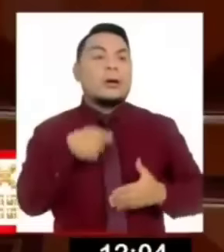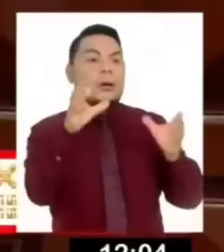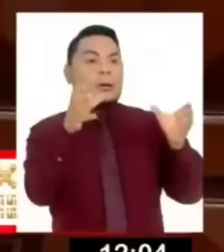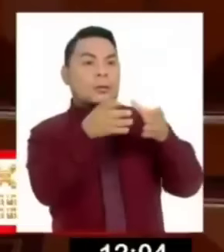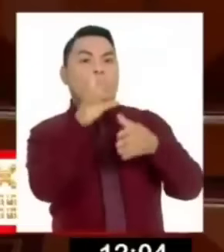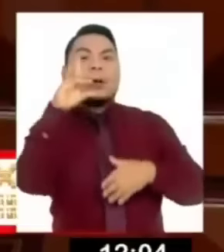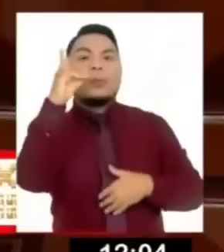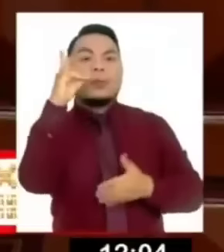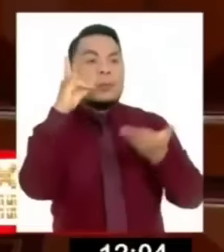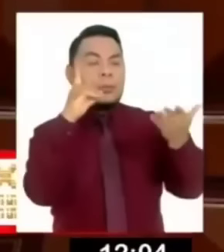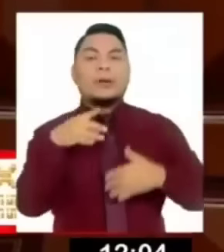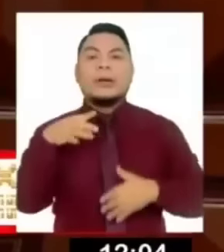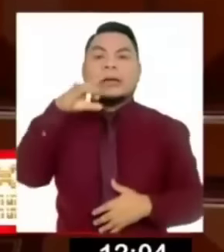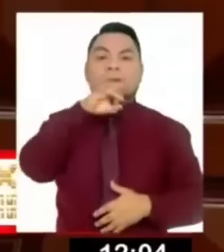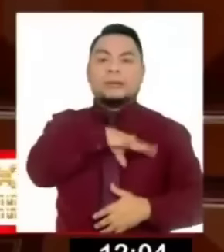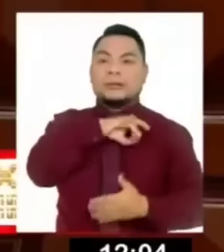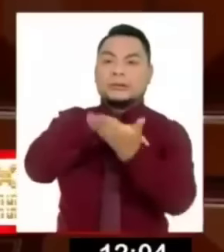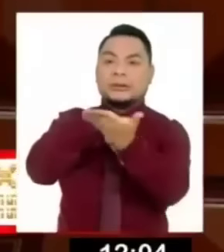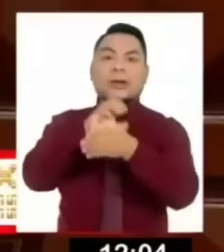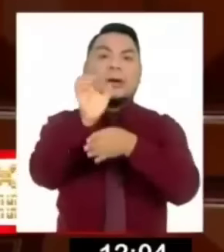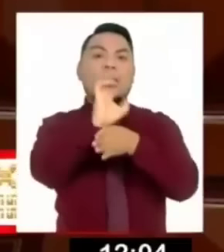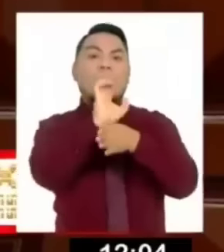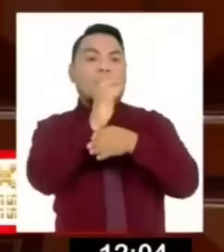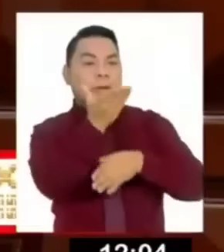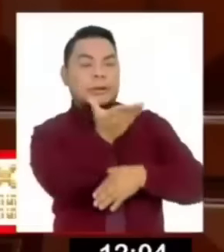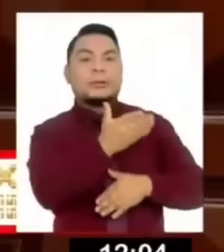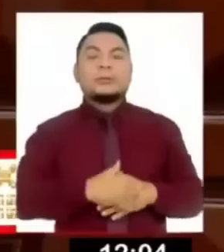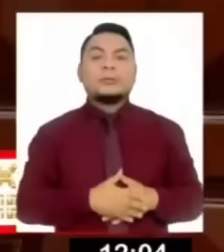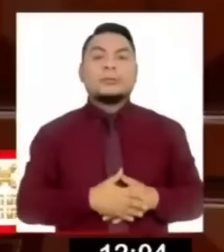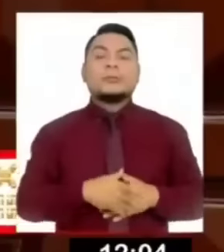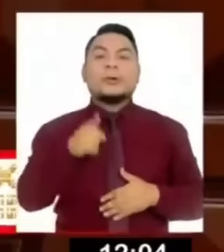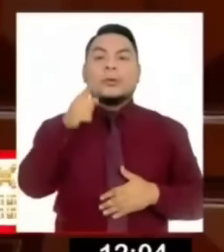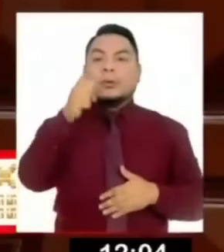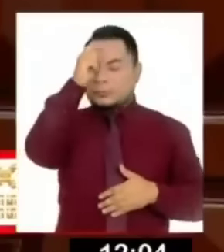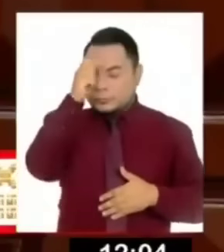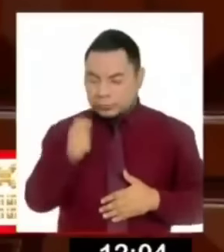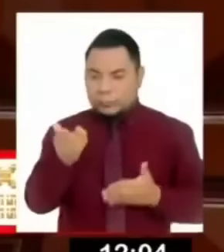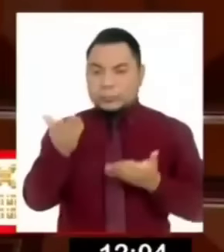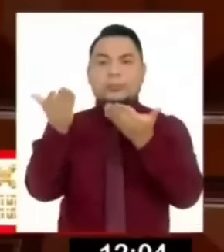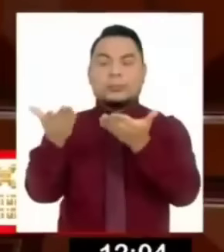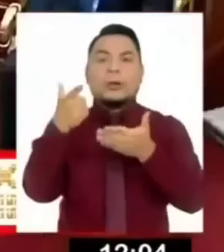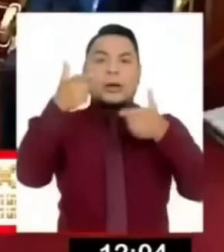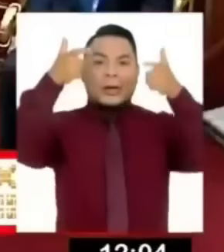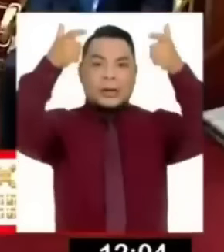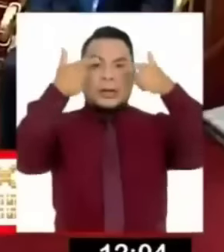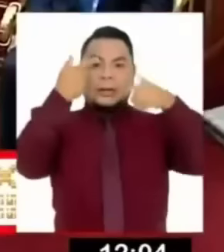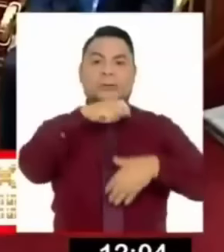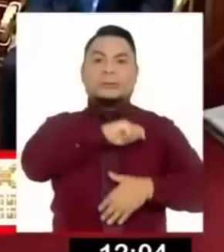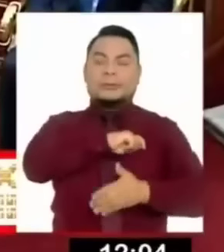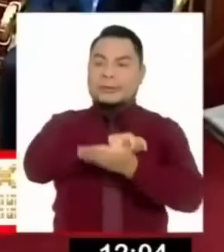Bolivia, Chile, Ecuador, Su Alteza, el Rey de España,